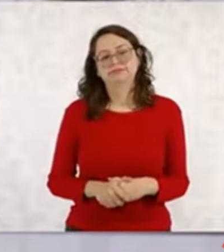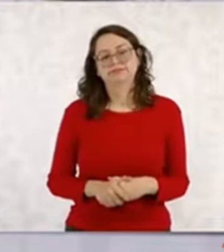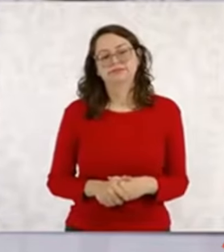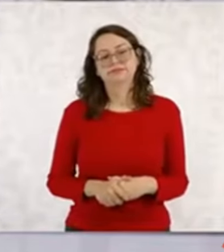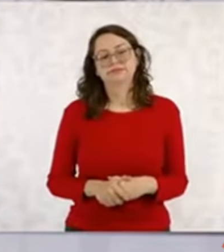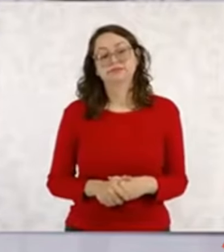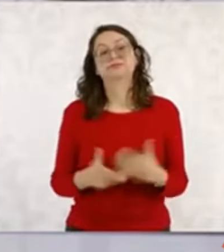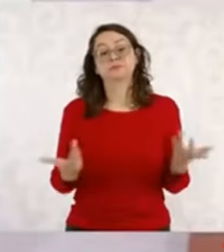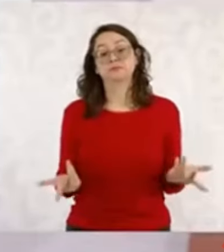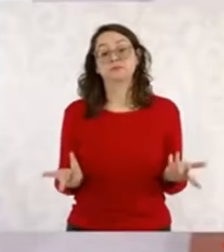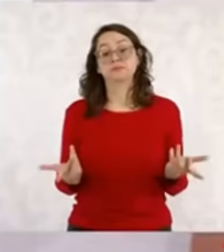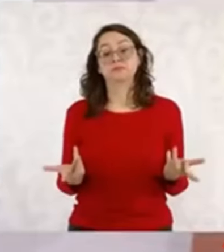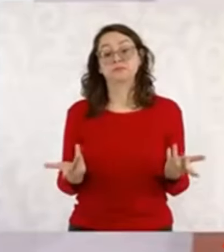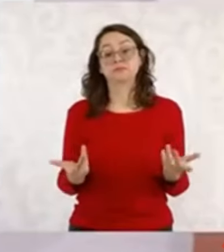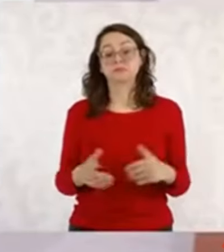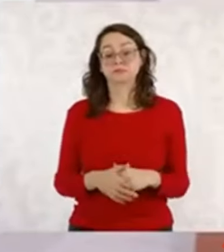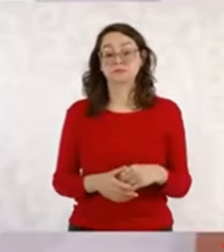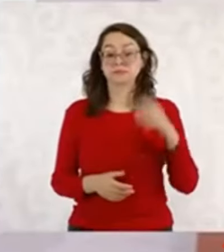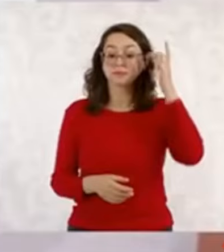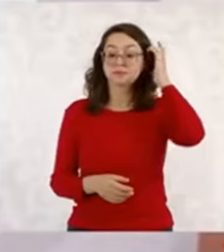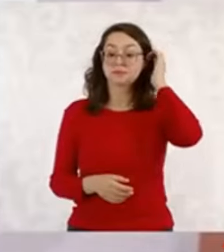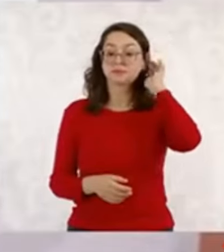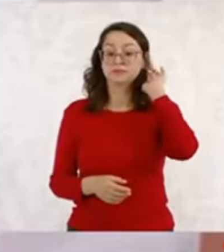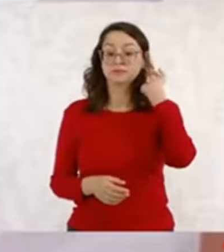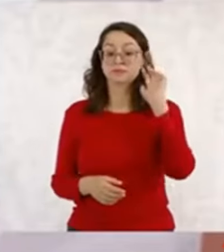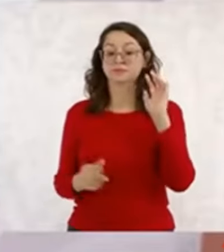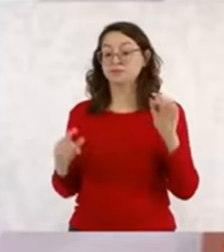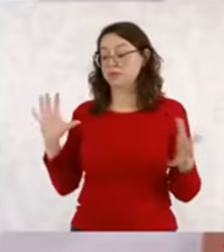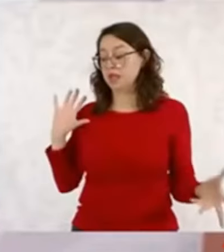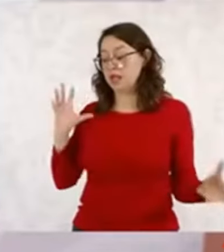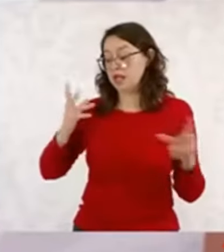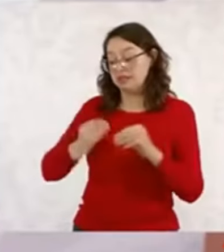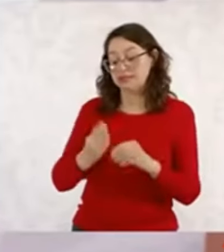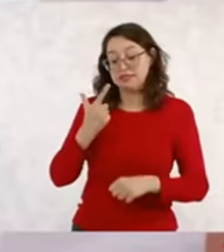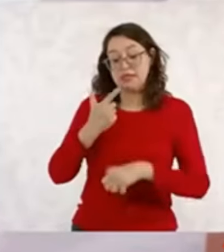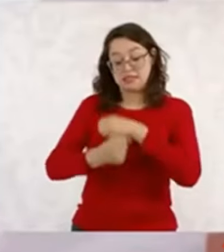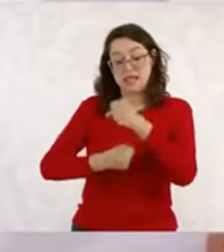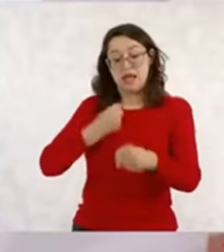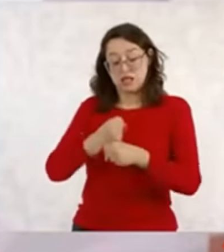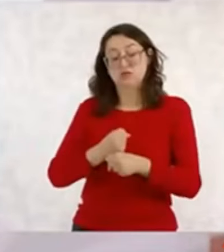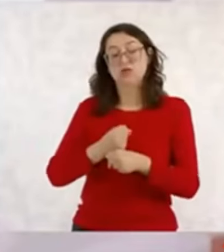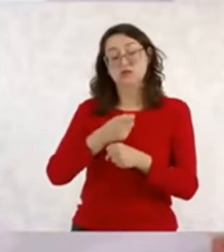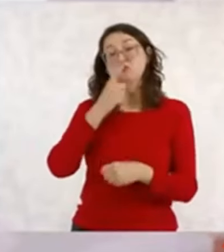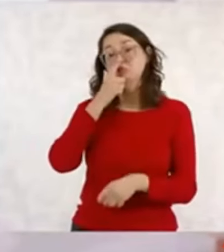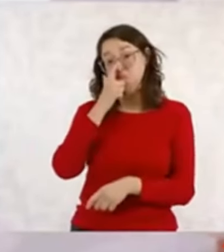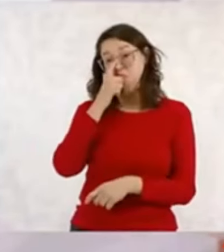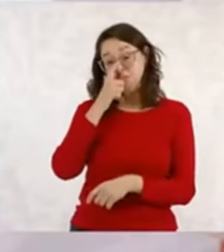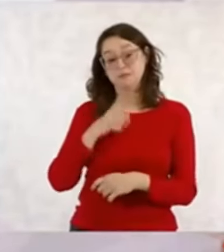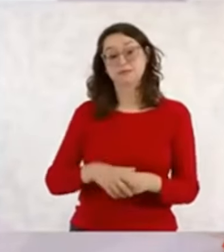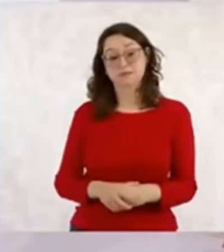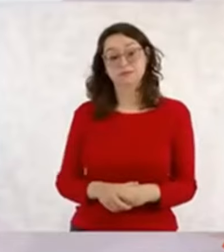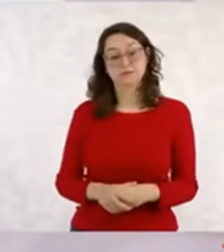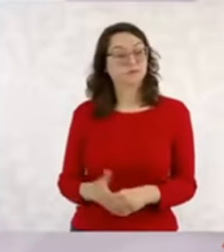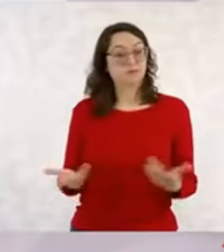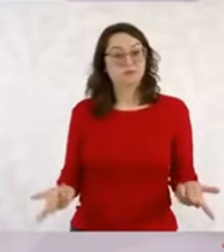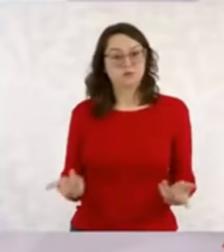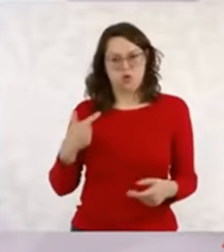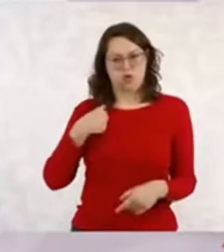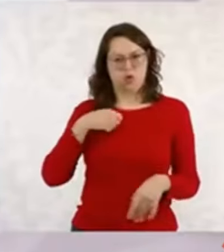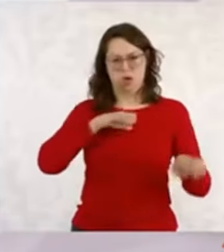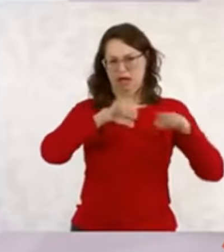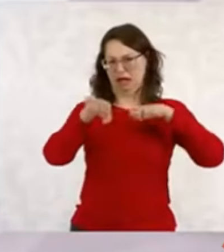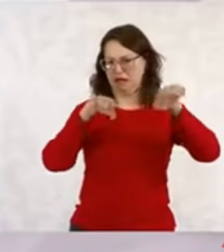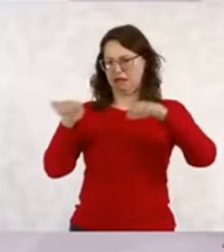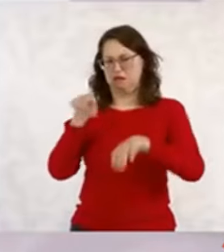Lo festejamos como 7 años, pues porque nunca hubo engaños, siempre dijimos que iba a ser continuidad de los primeros